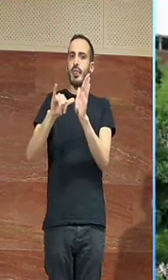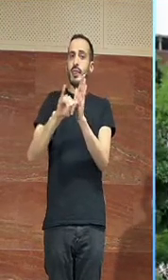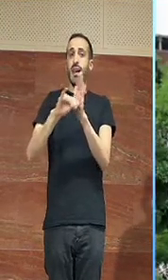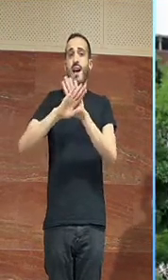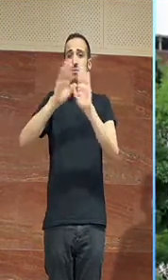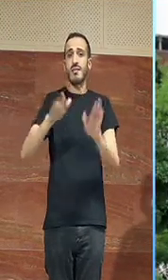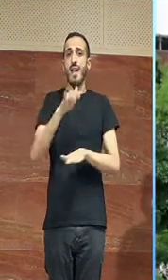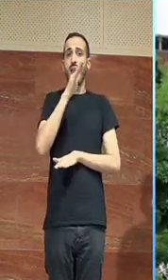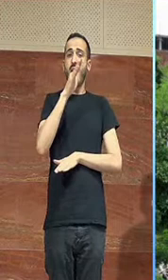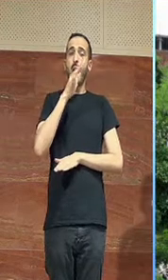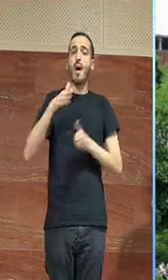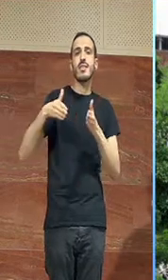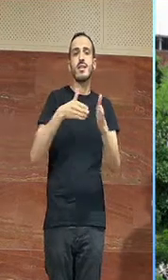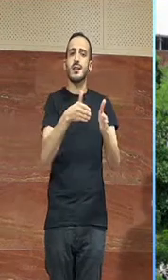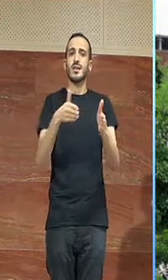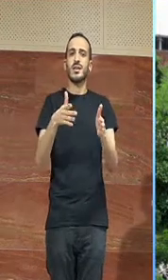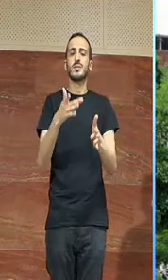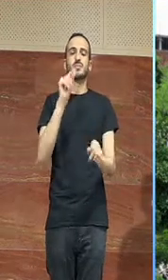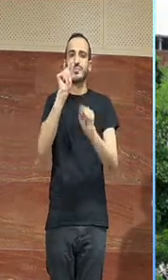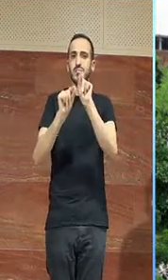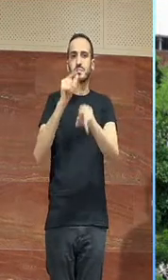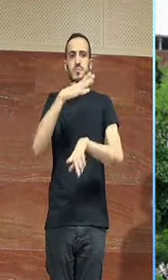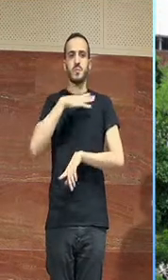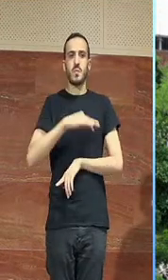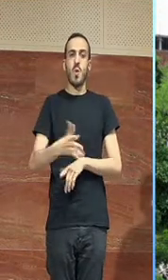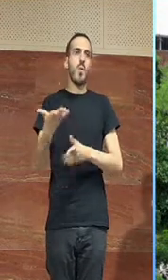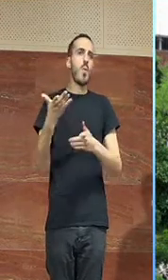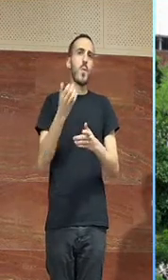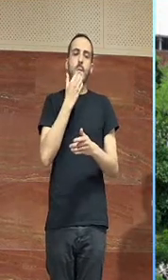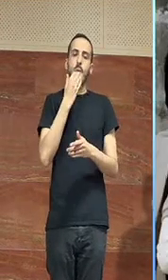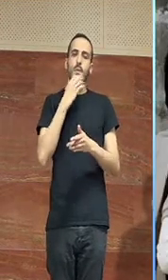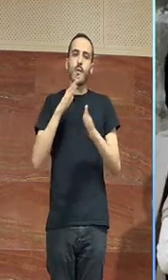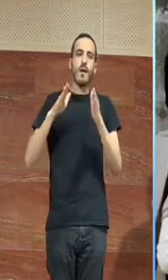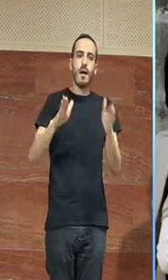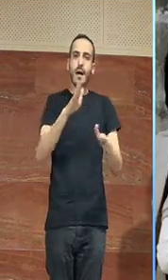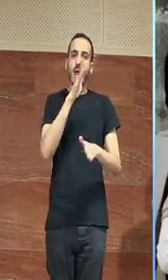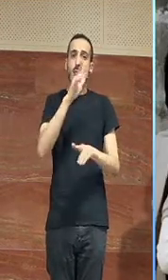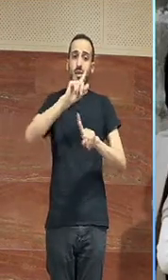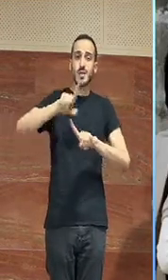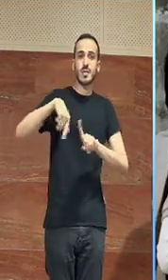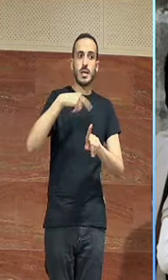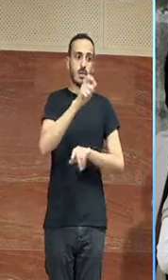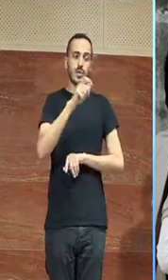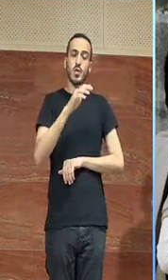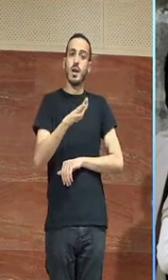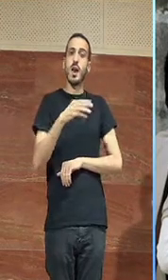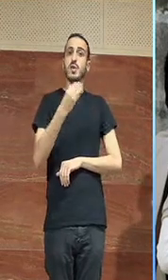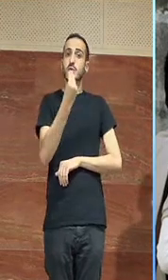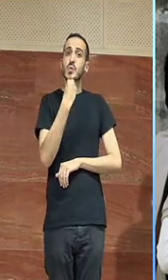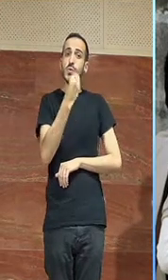de los ríos, vertidos incontrolados en las aguas que luego servirán de alimentación, de